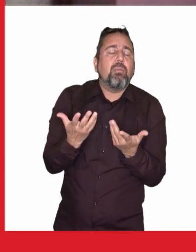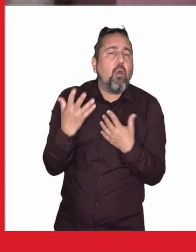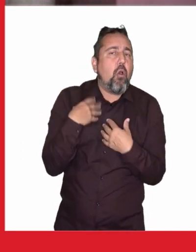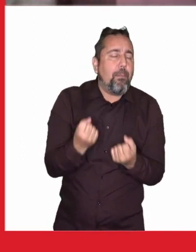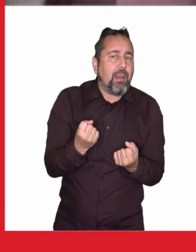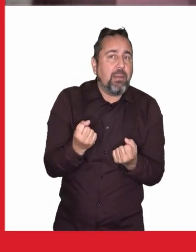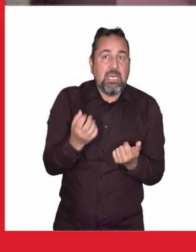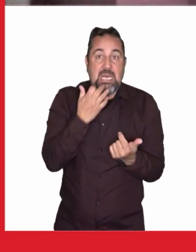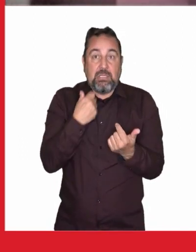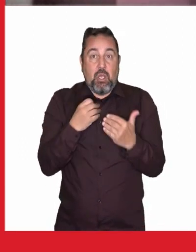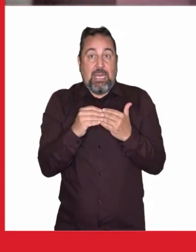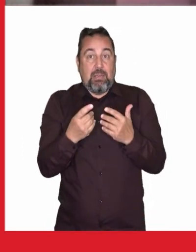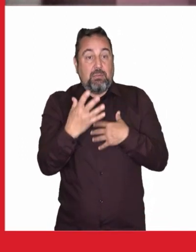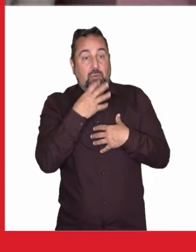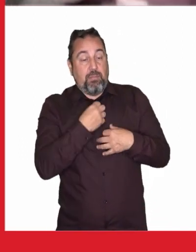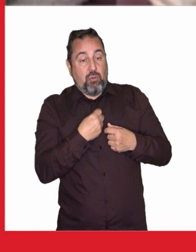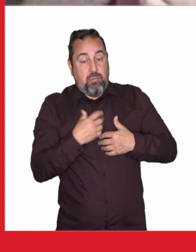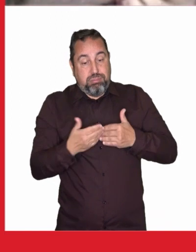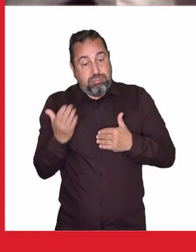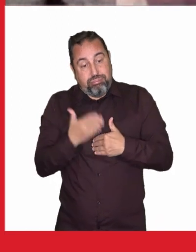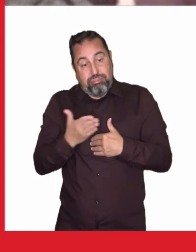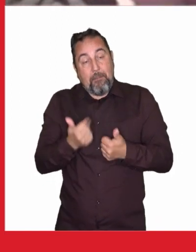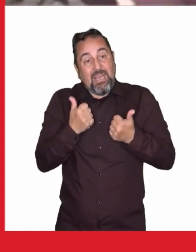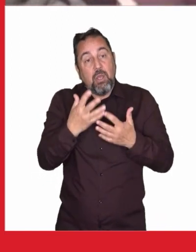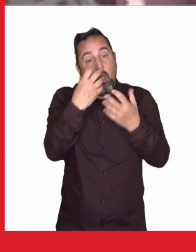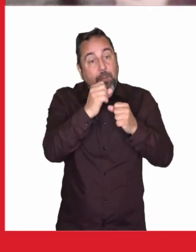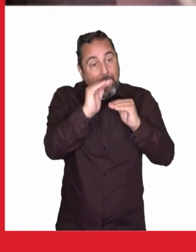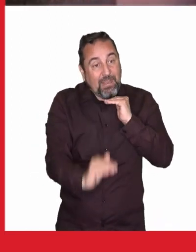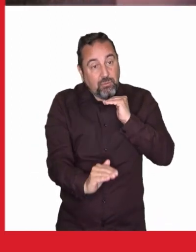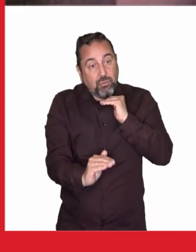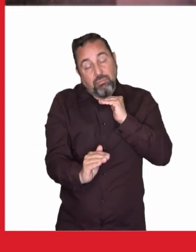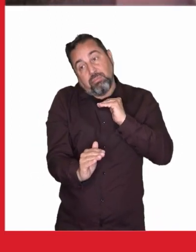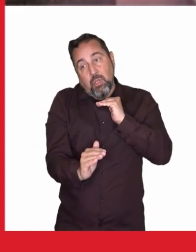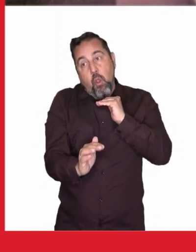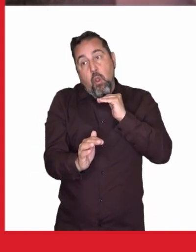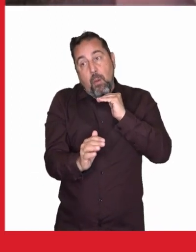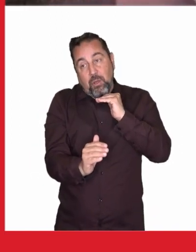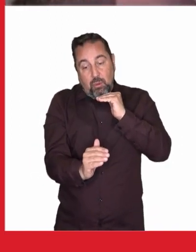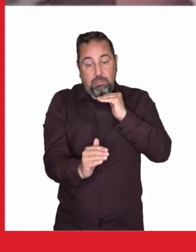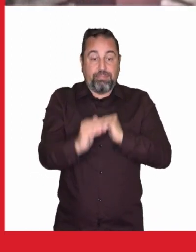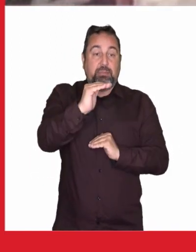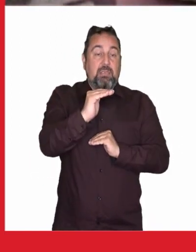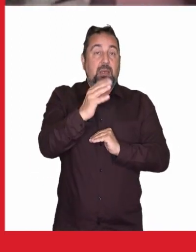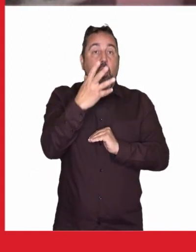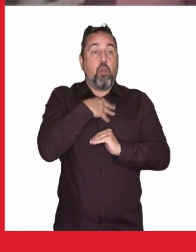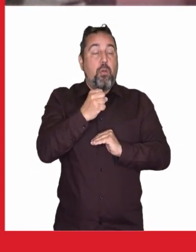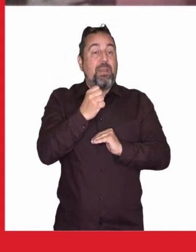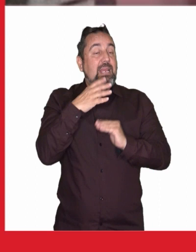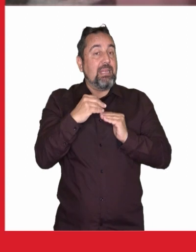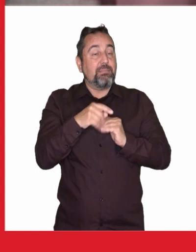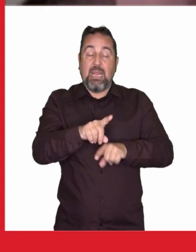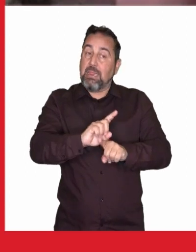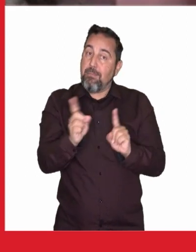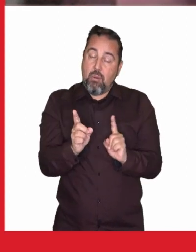y cuánto pueden comprar mis clientes? Porque si yo puedo producir más de lo que compran mis clientes, eso no va a ser mayor ingreso. Y si puedo